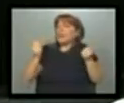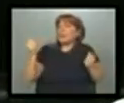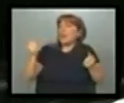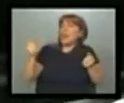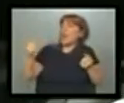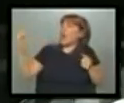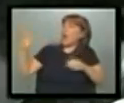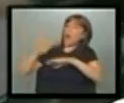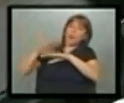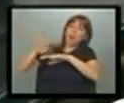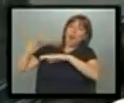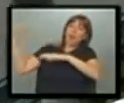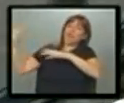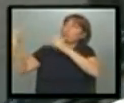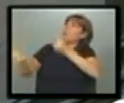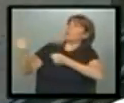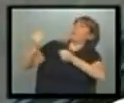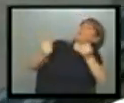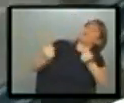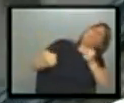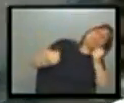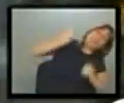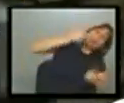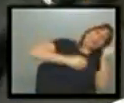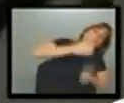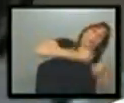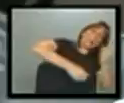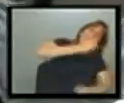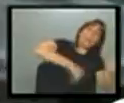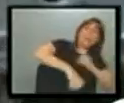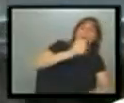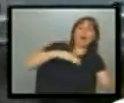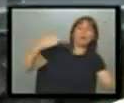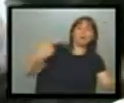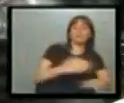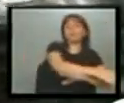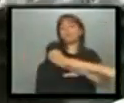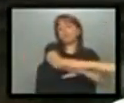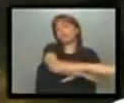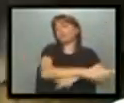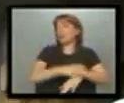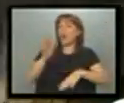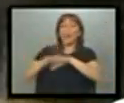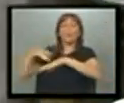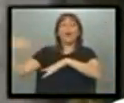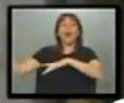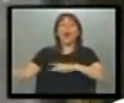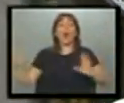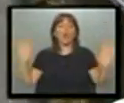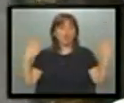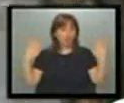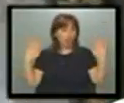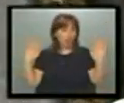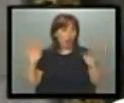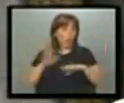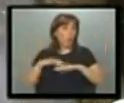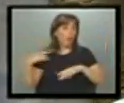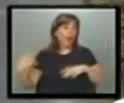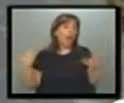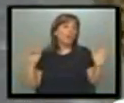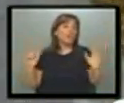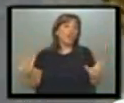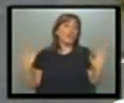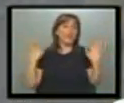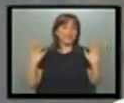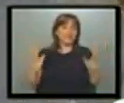perdió el control de su vehículo y la consecuencia fue que terminara incrustado casi adentro de este local